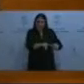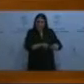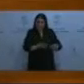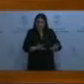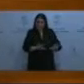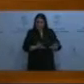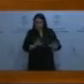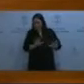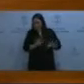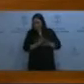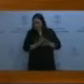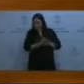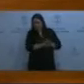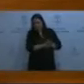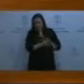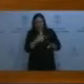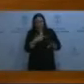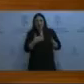caso tengo prisa y voy a contarle algunas